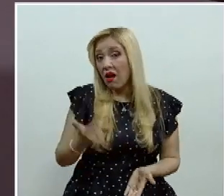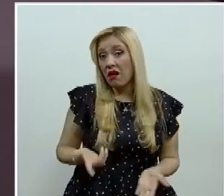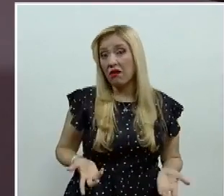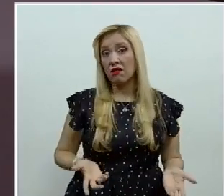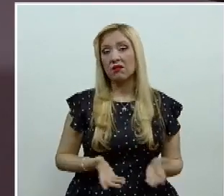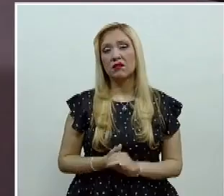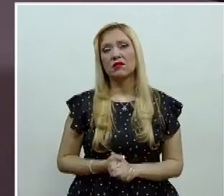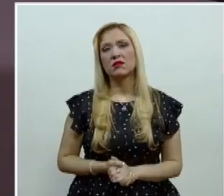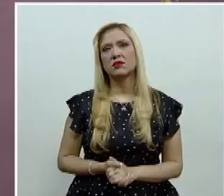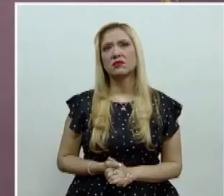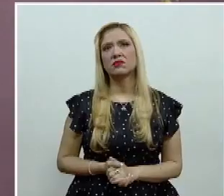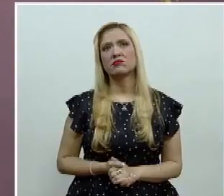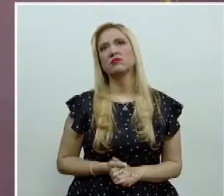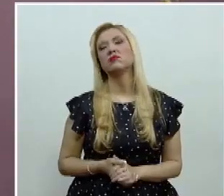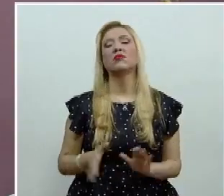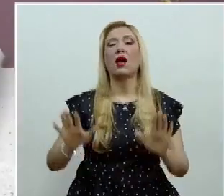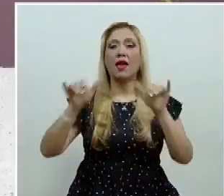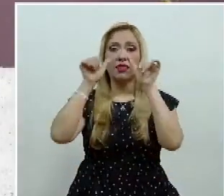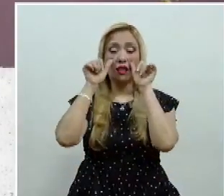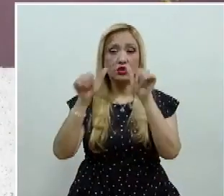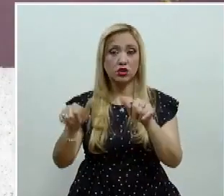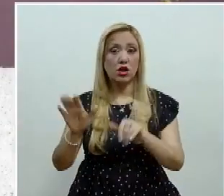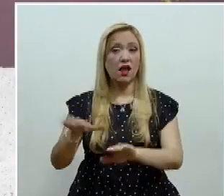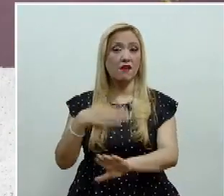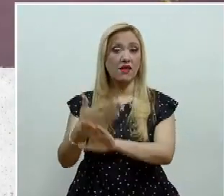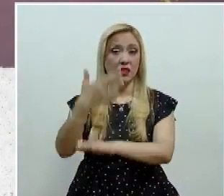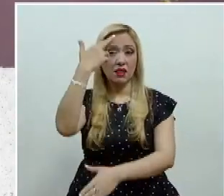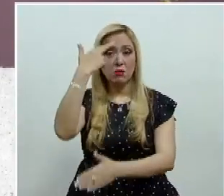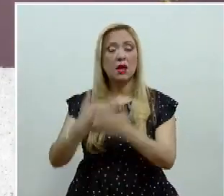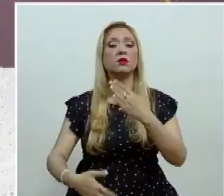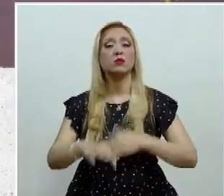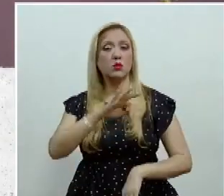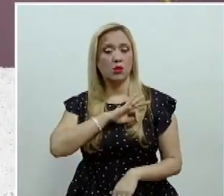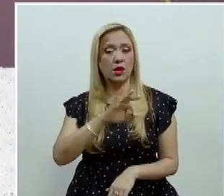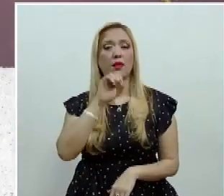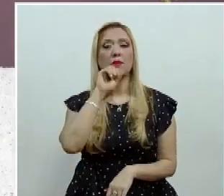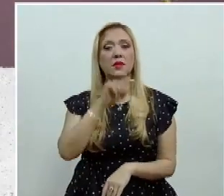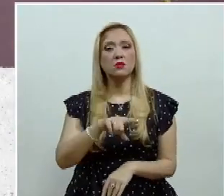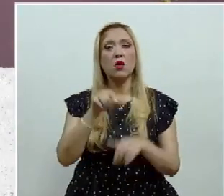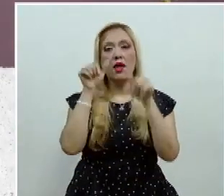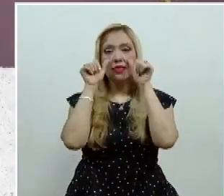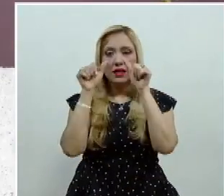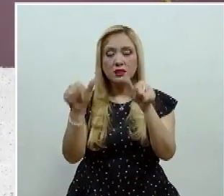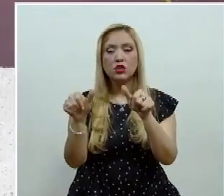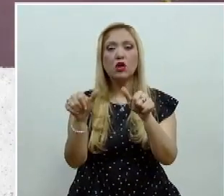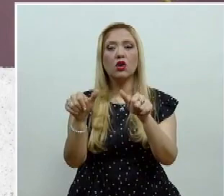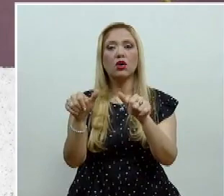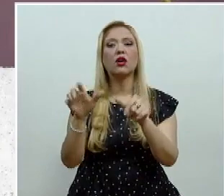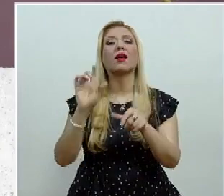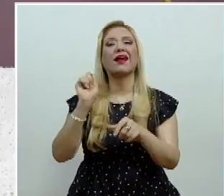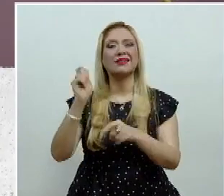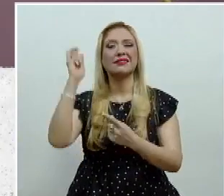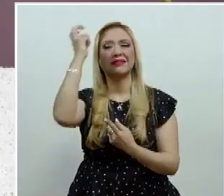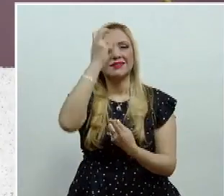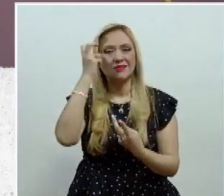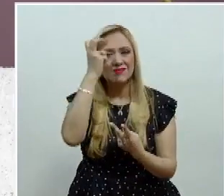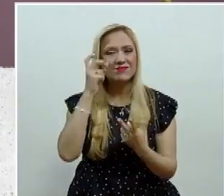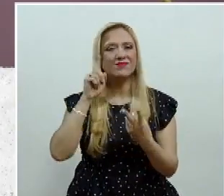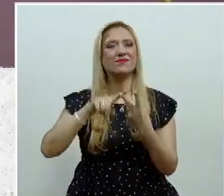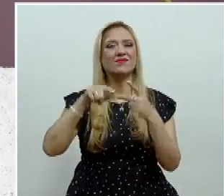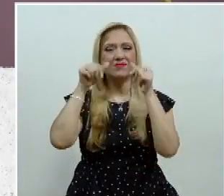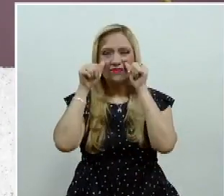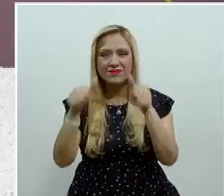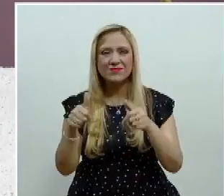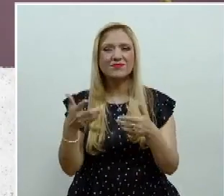Bueno, en el caso particular de atención a víctimas, podemos partir también del modelo de atención integral a víctimas que diseñó la Comisión Ejecutiva de